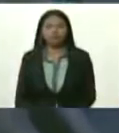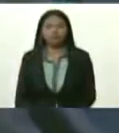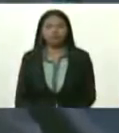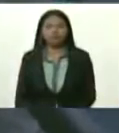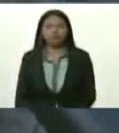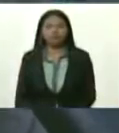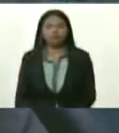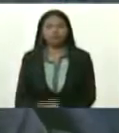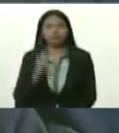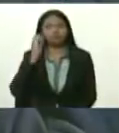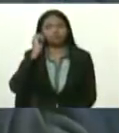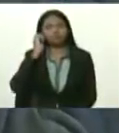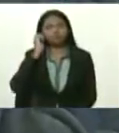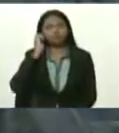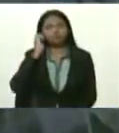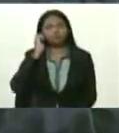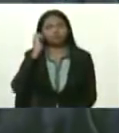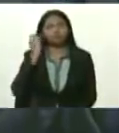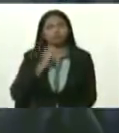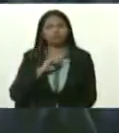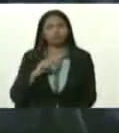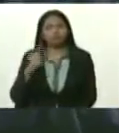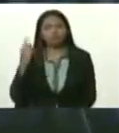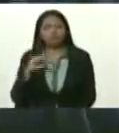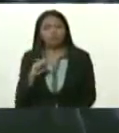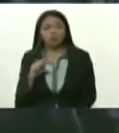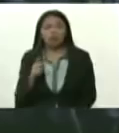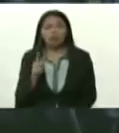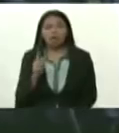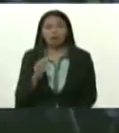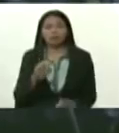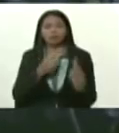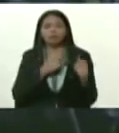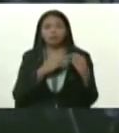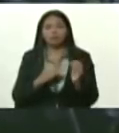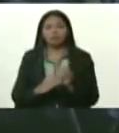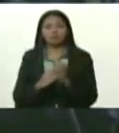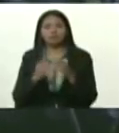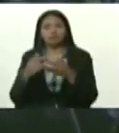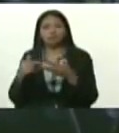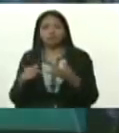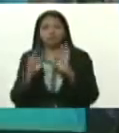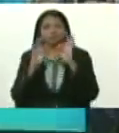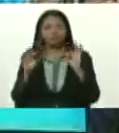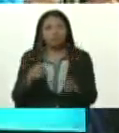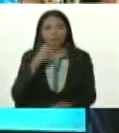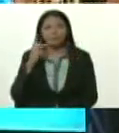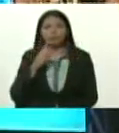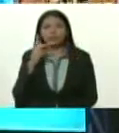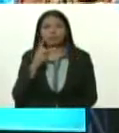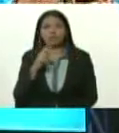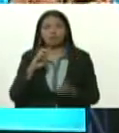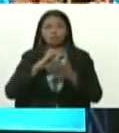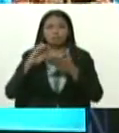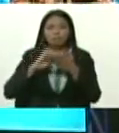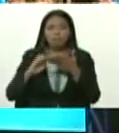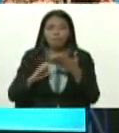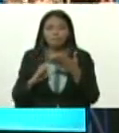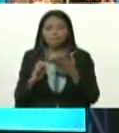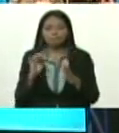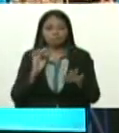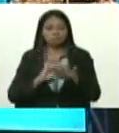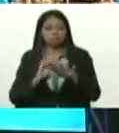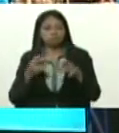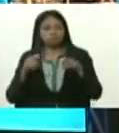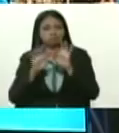Y tenemos la tarea de conducir ideológicamente, políticamente, estratégica y